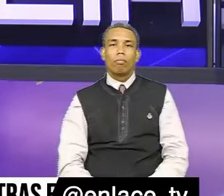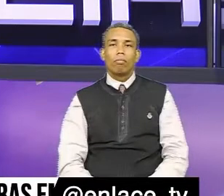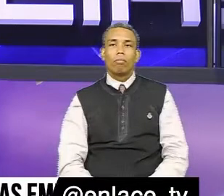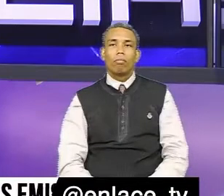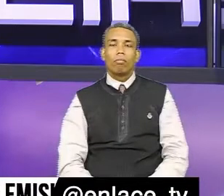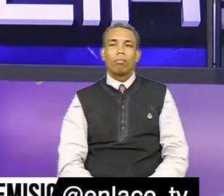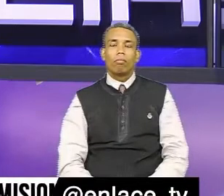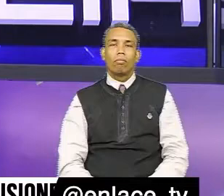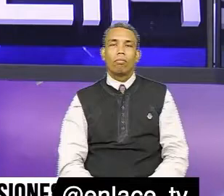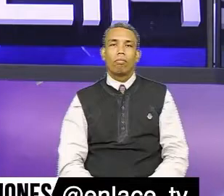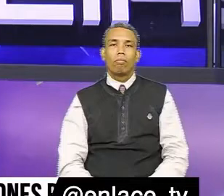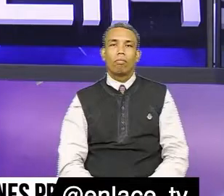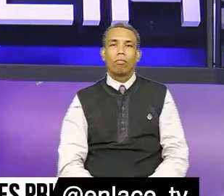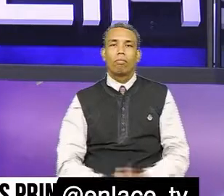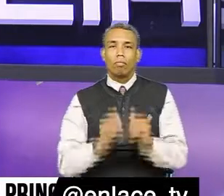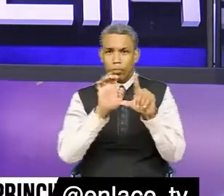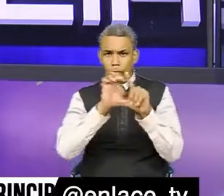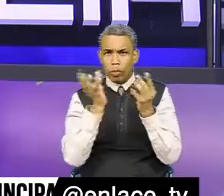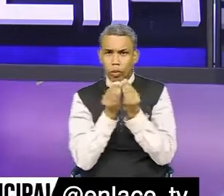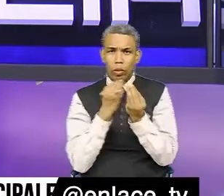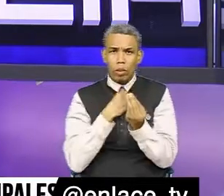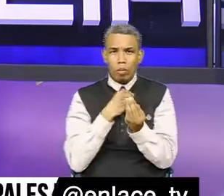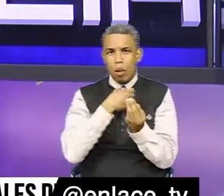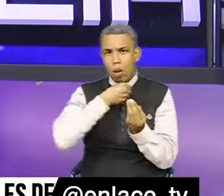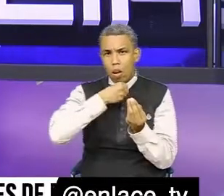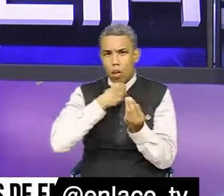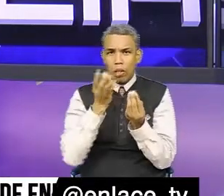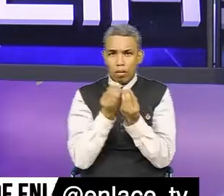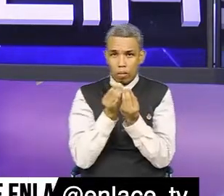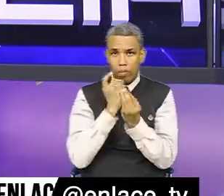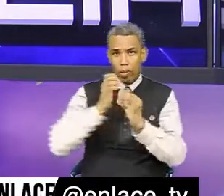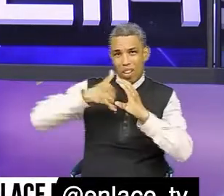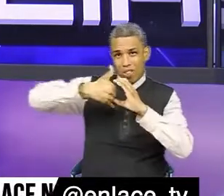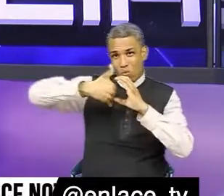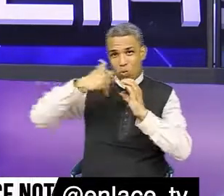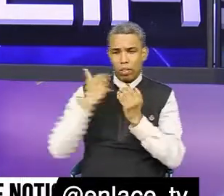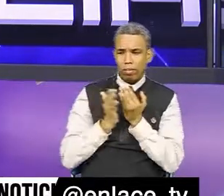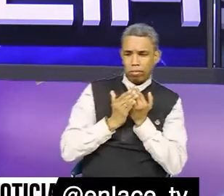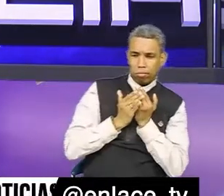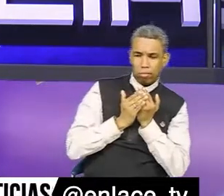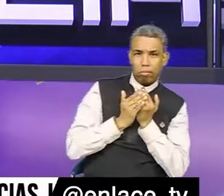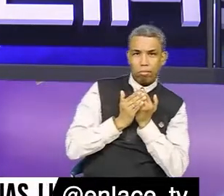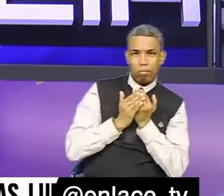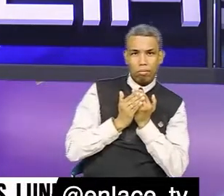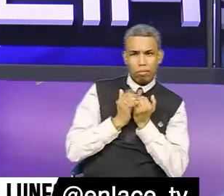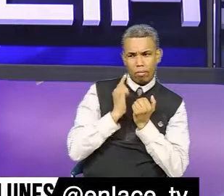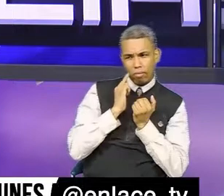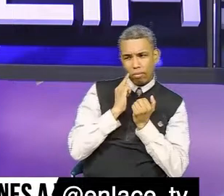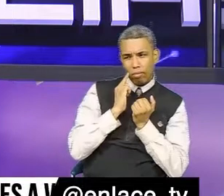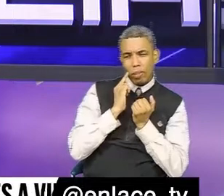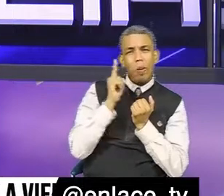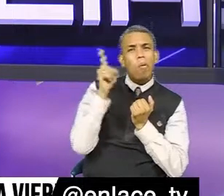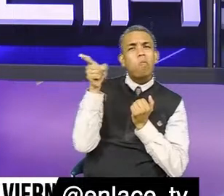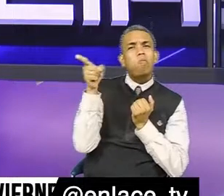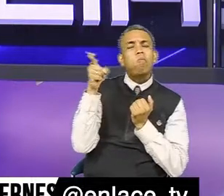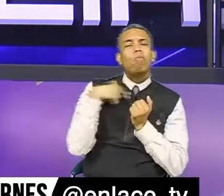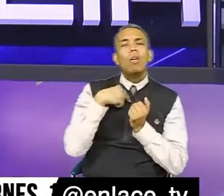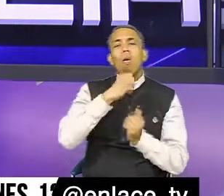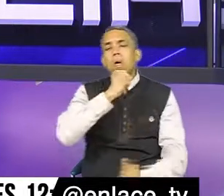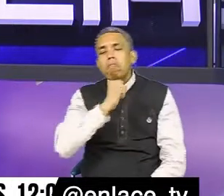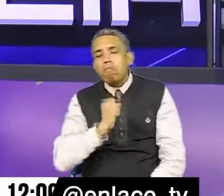un equipo periodístico de enlace noticias fue contactado a través del whatsapp para dar a conocer la historia de los adultos mayores que requieren de la solidaridad